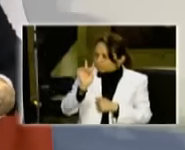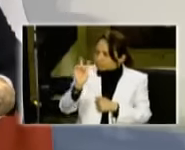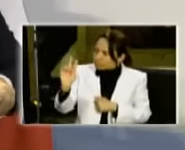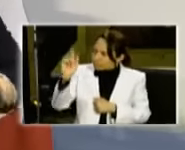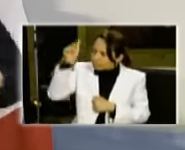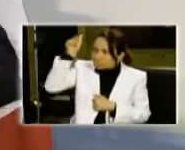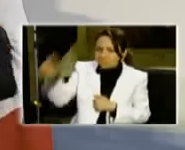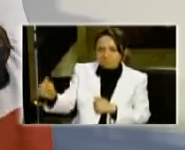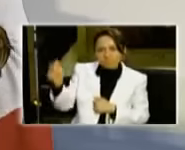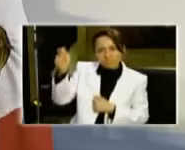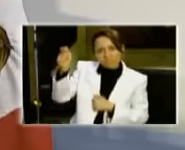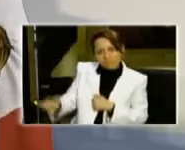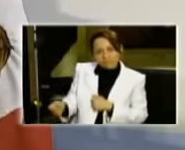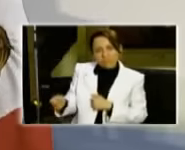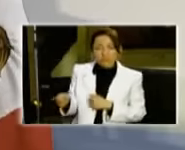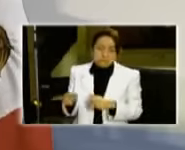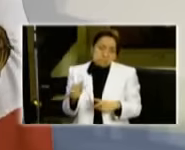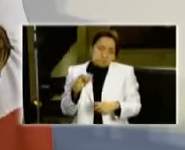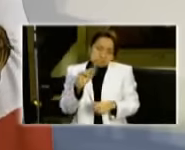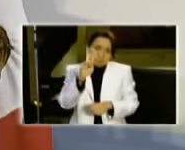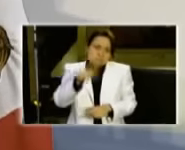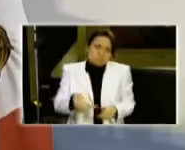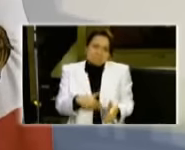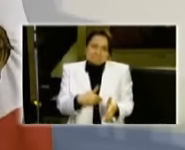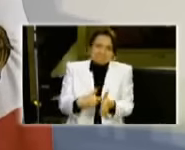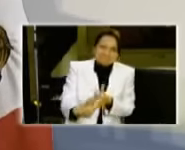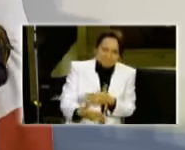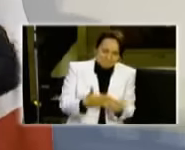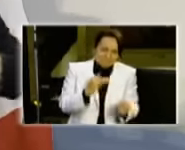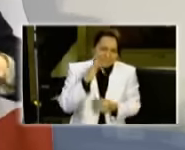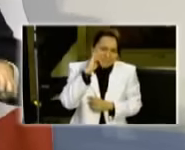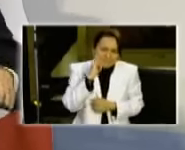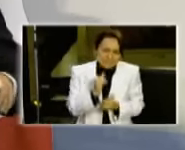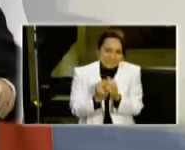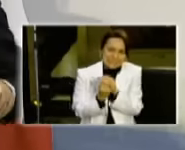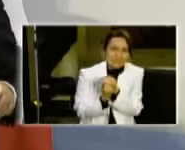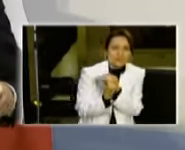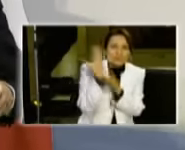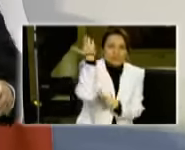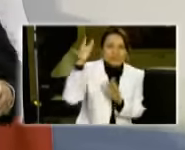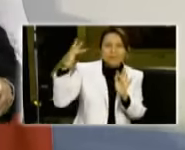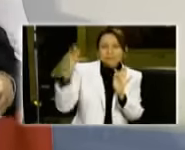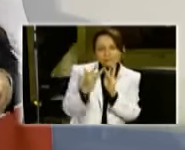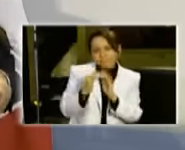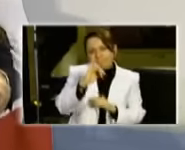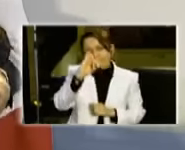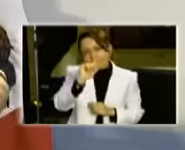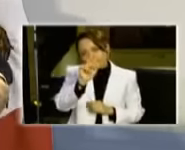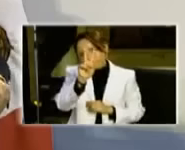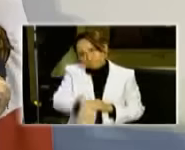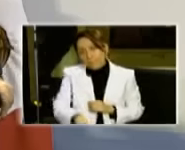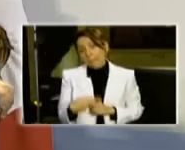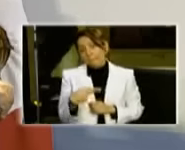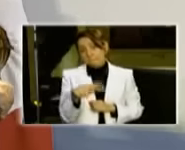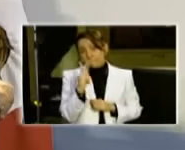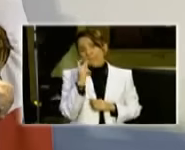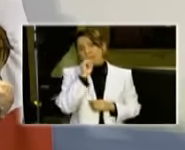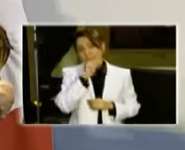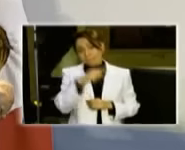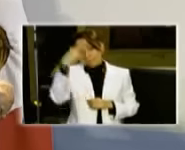llevarnos a pensar por razones ideológicas que ello sirva para restar la importancia a la relación hemisférica entre